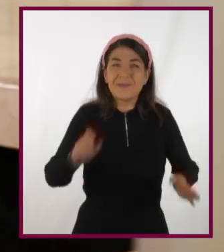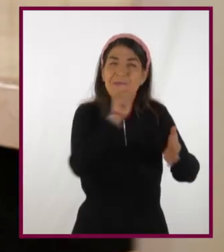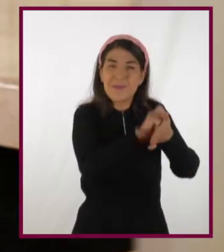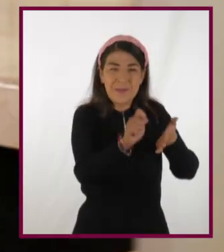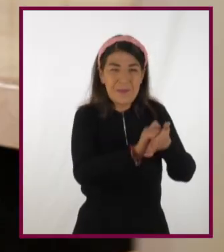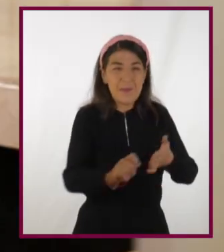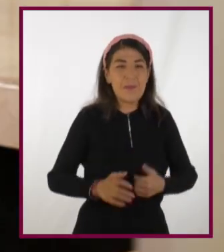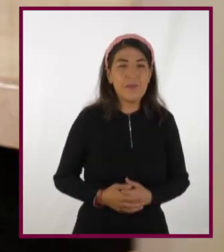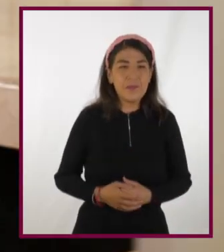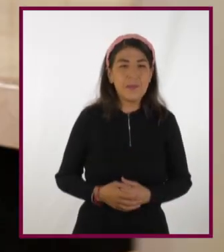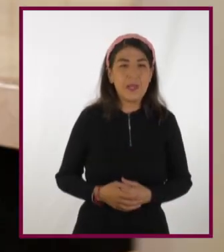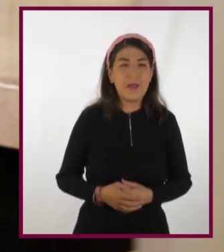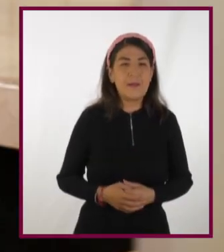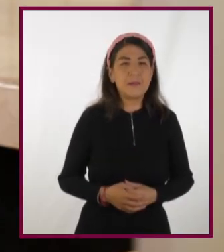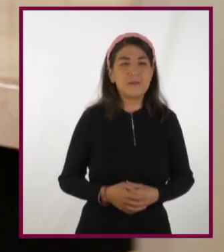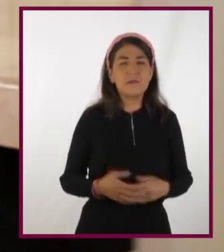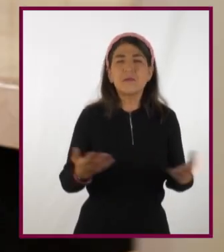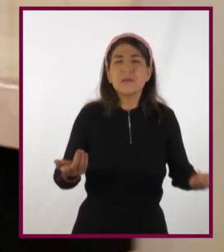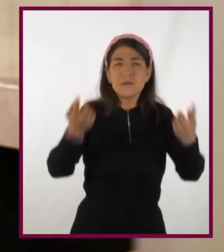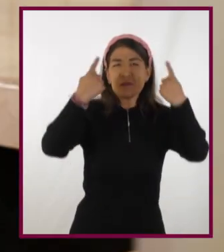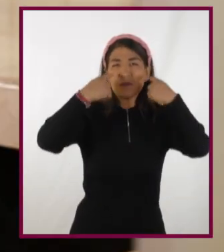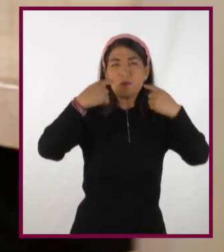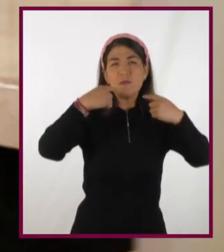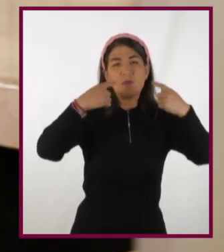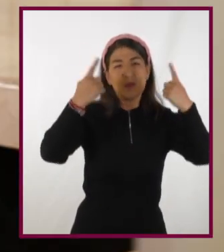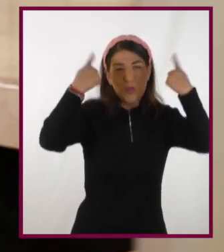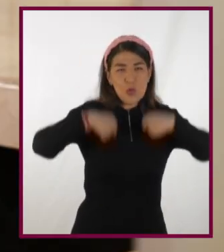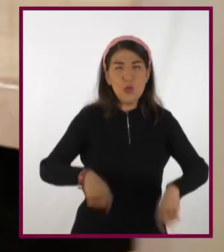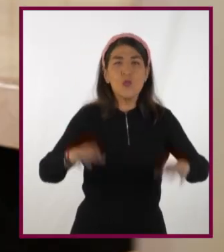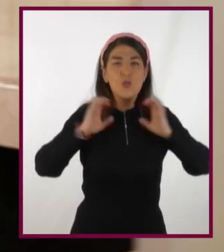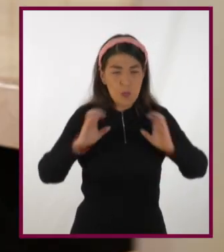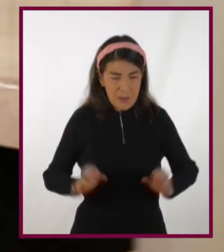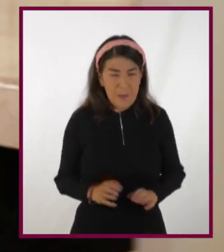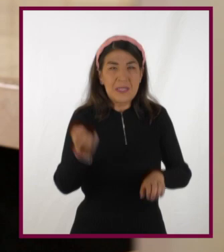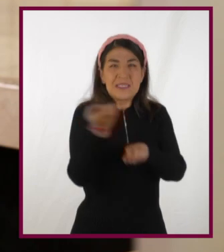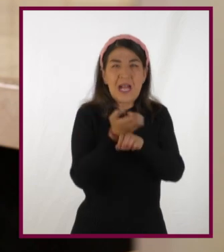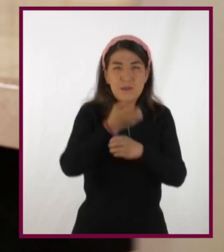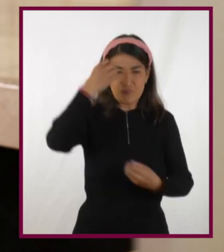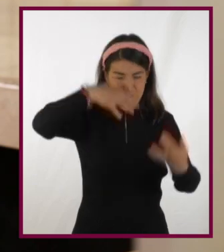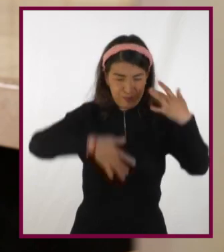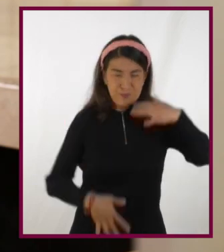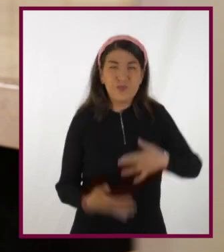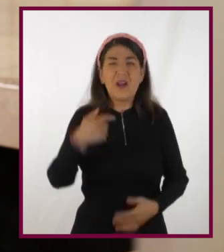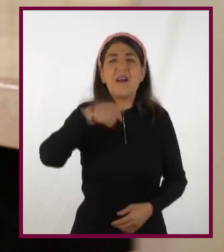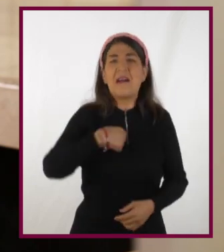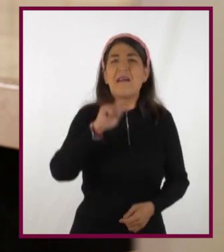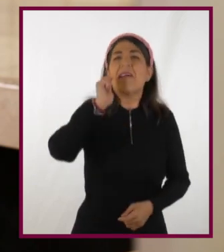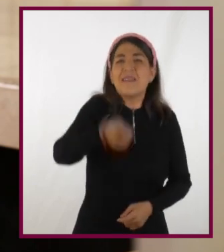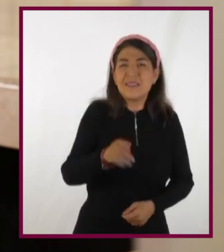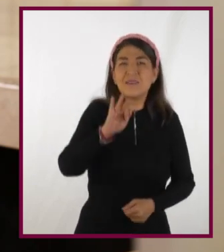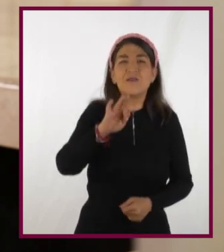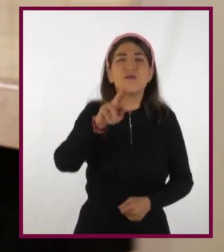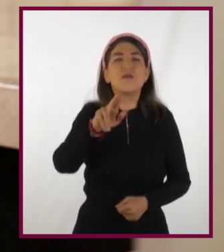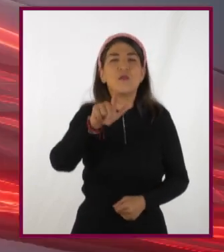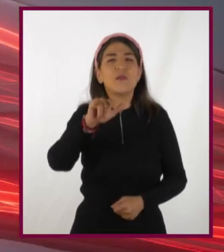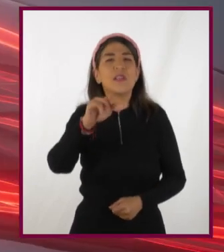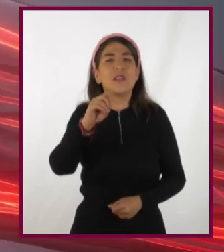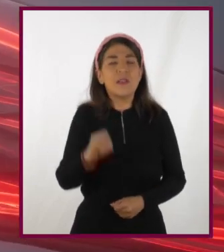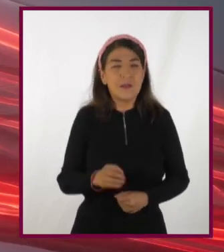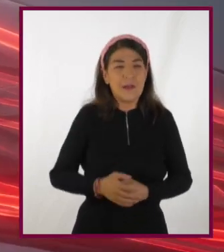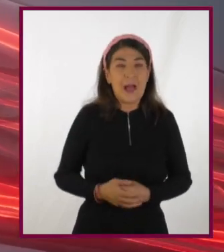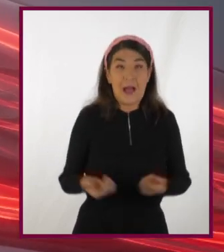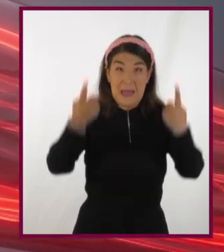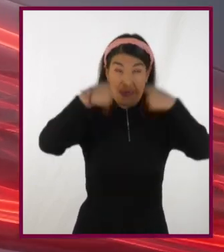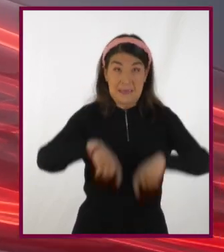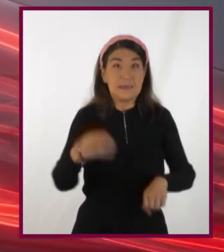comportamiento. La sangre que circula por nuestro cuerpo, ¿qué tipo de fluido sería? ¿Por qué sería importante saber qué tipo de fluido es?